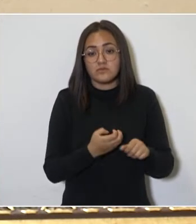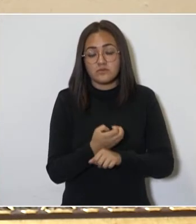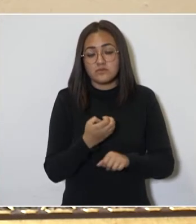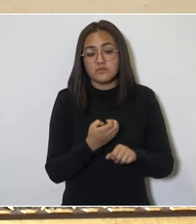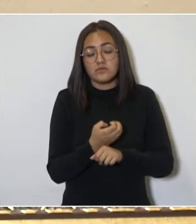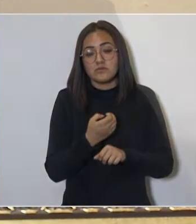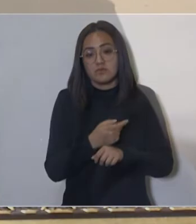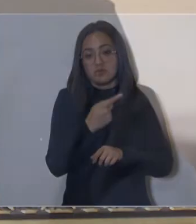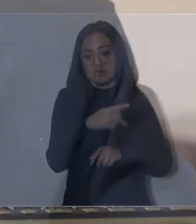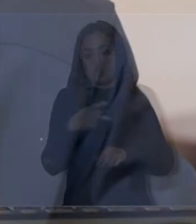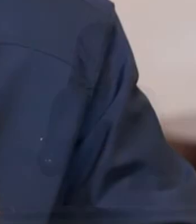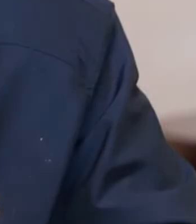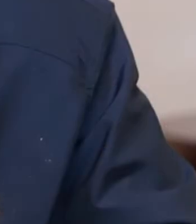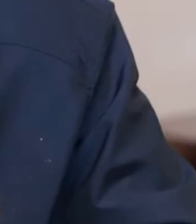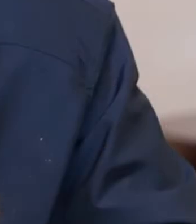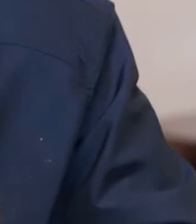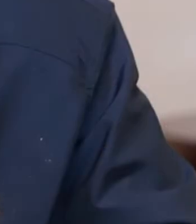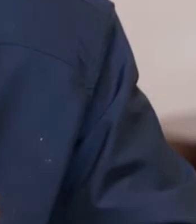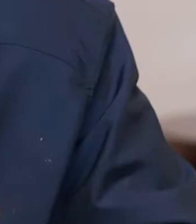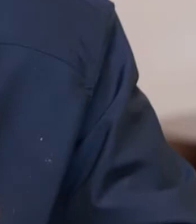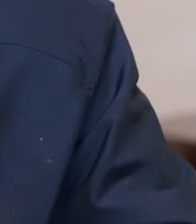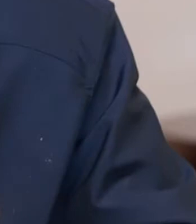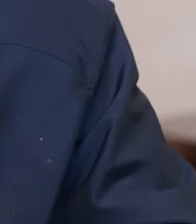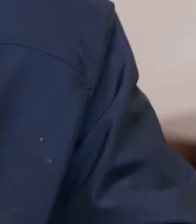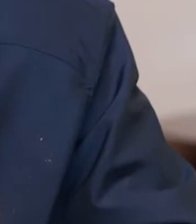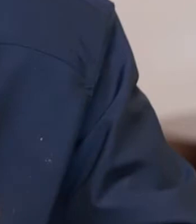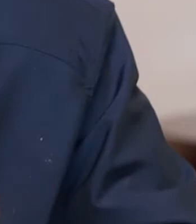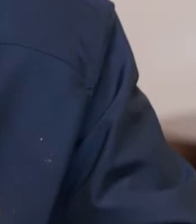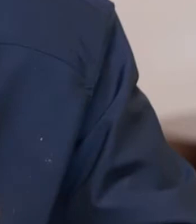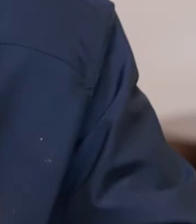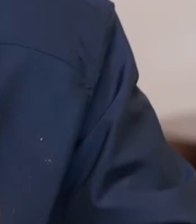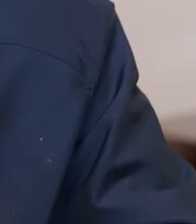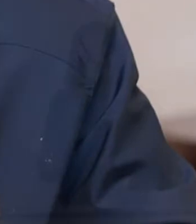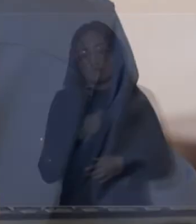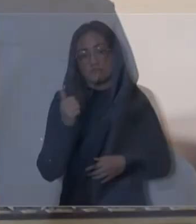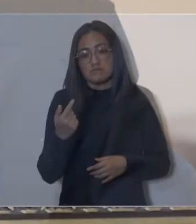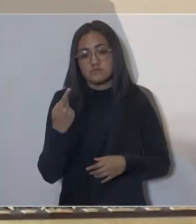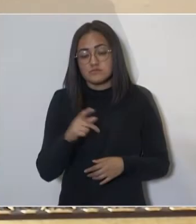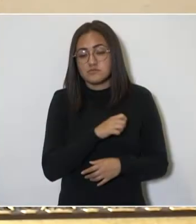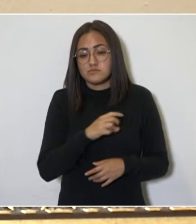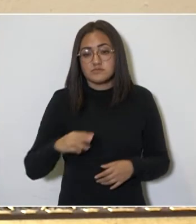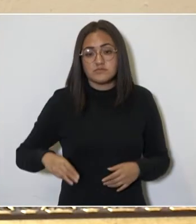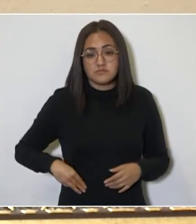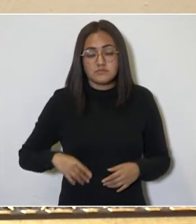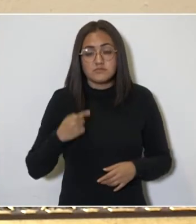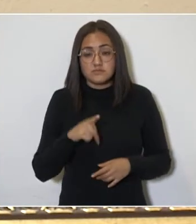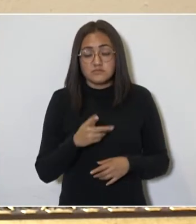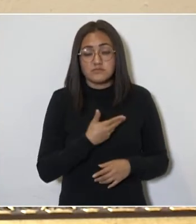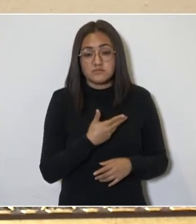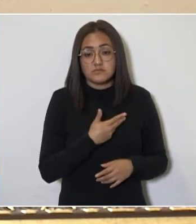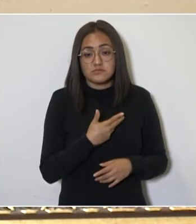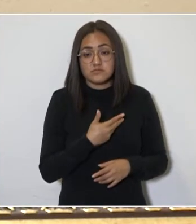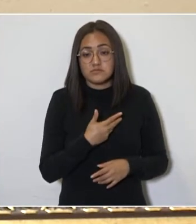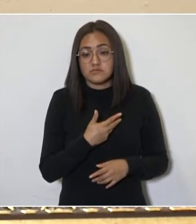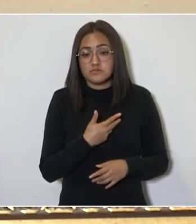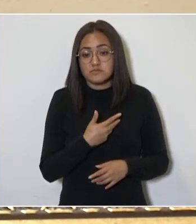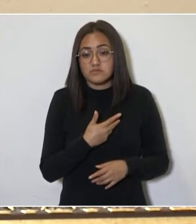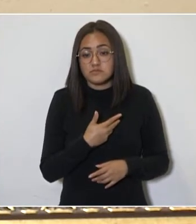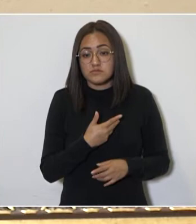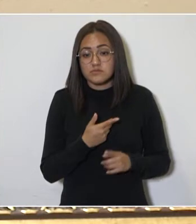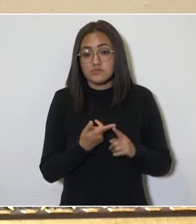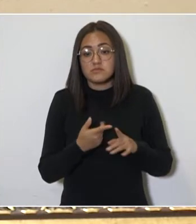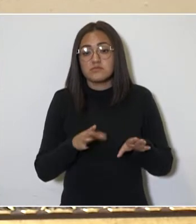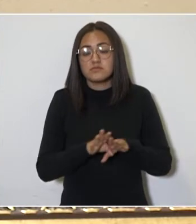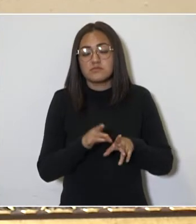entidades federativas el diseño de nuestro presupuesto apenas lo vamos a determinar lo que le toca a los ayuntamientos viene por